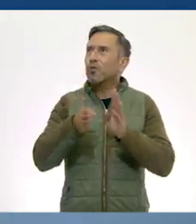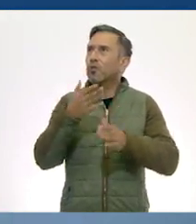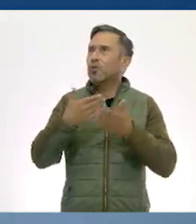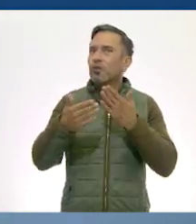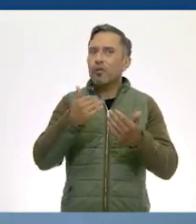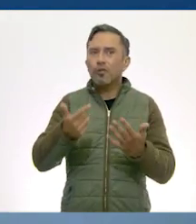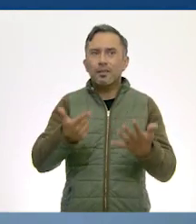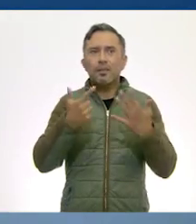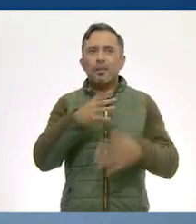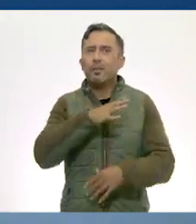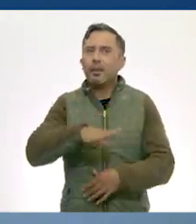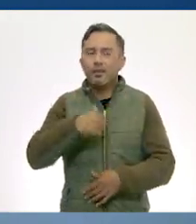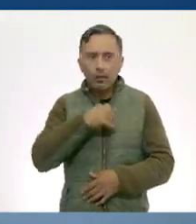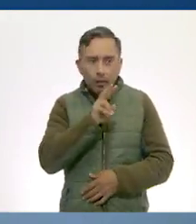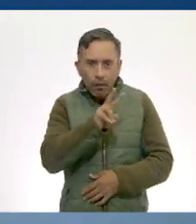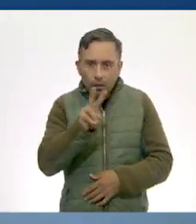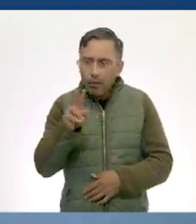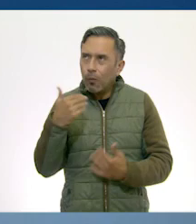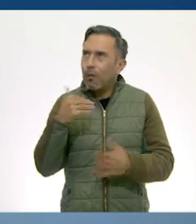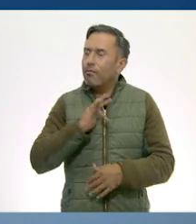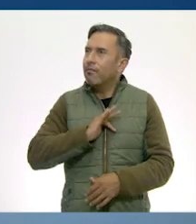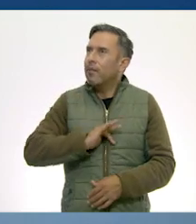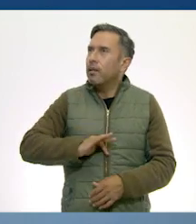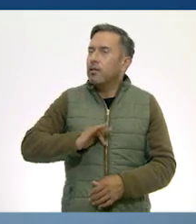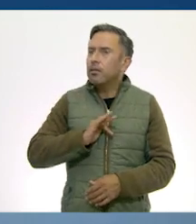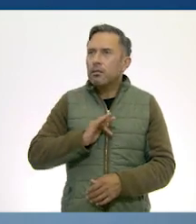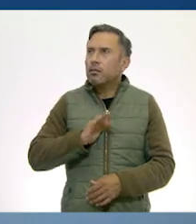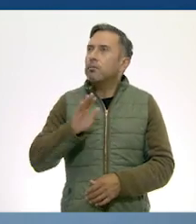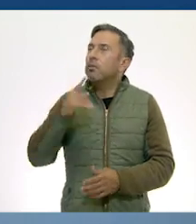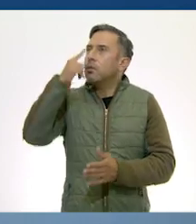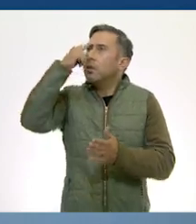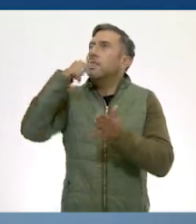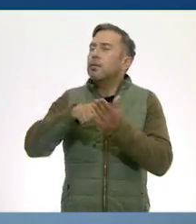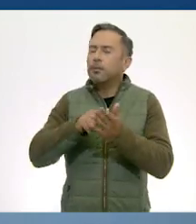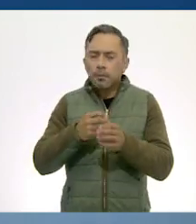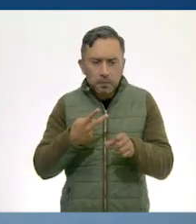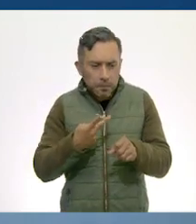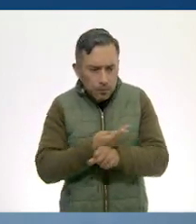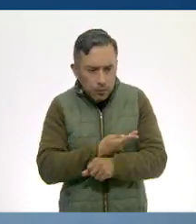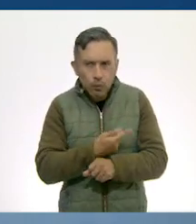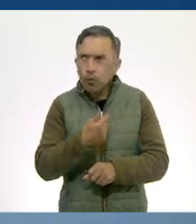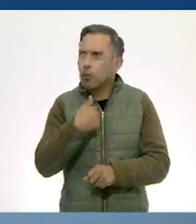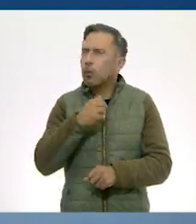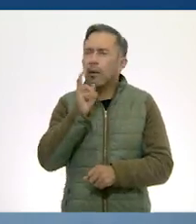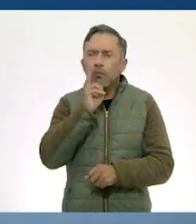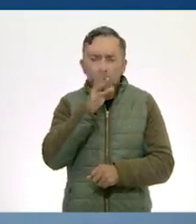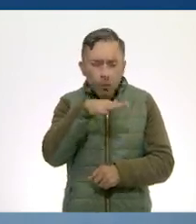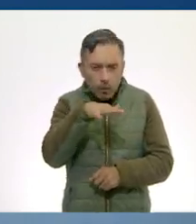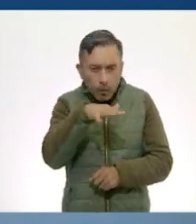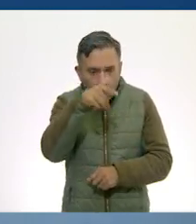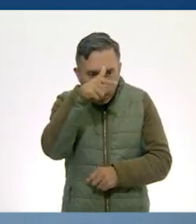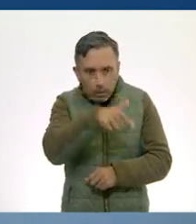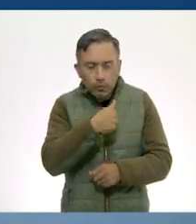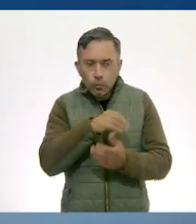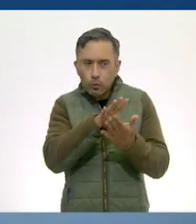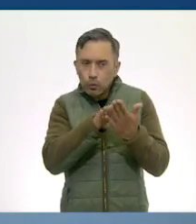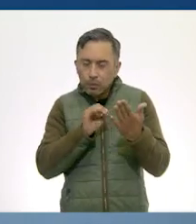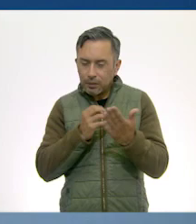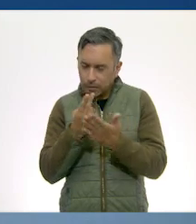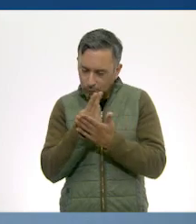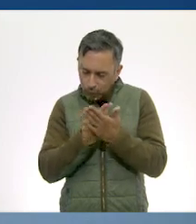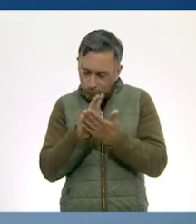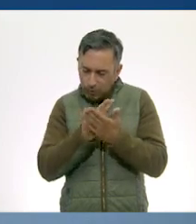moderno. ¿Y qué crees? ¿Qué pasó? Me puse a buscarlos para dibujarlos y pegarlos en la pared de